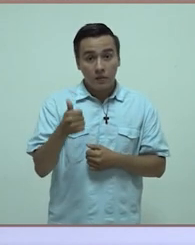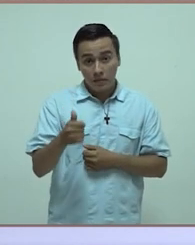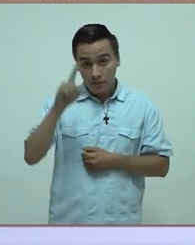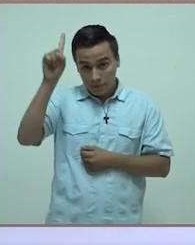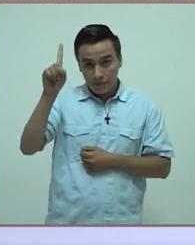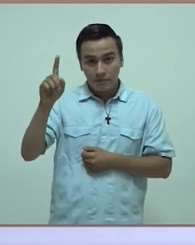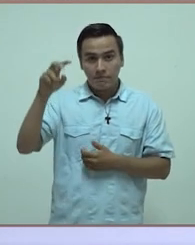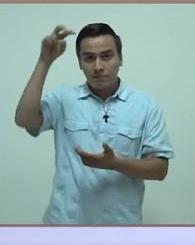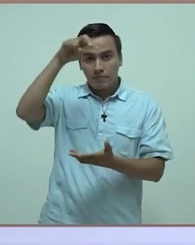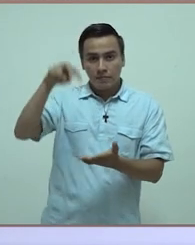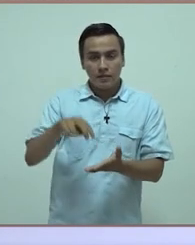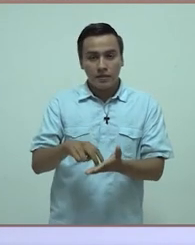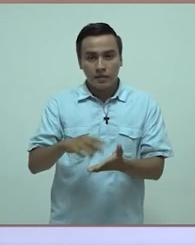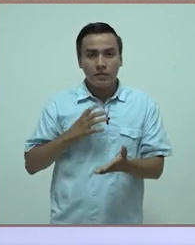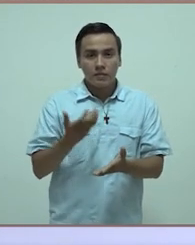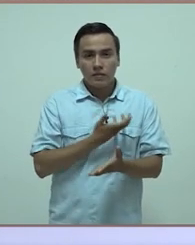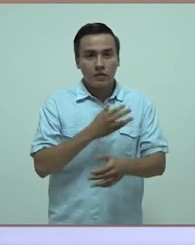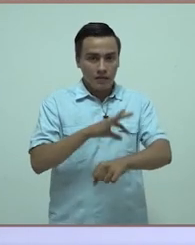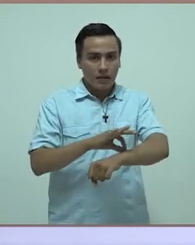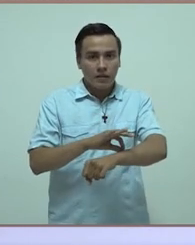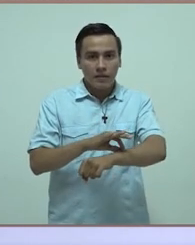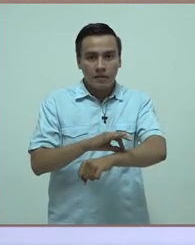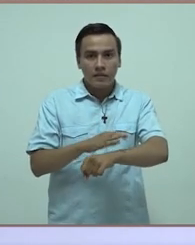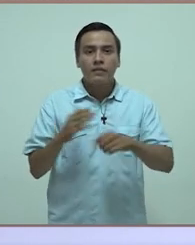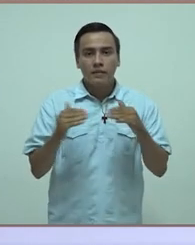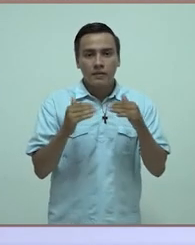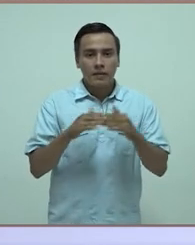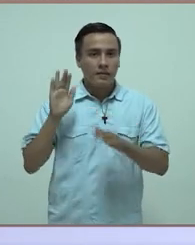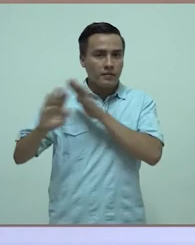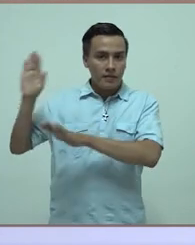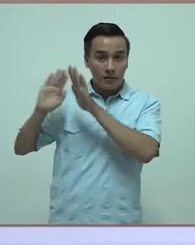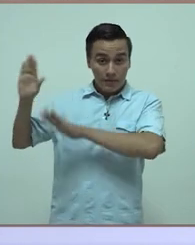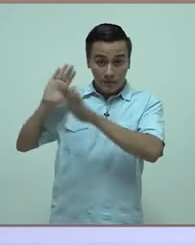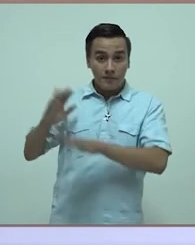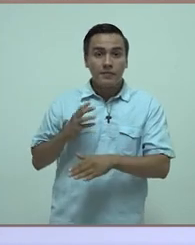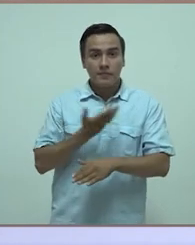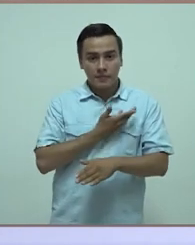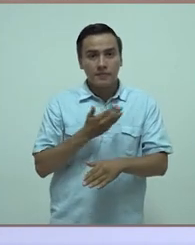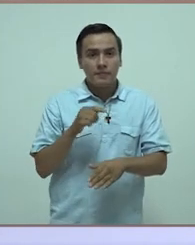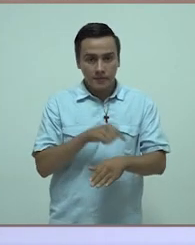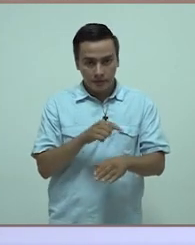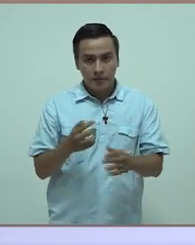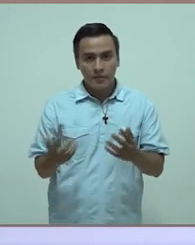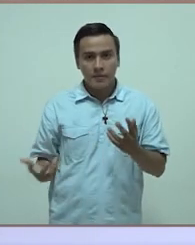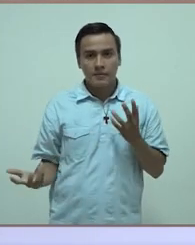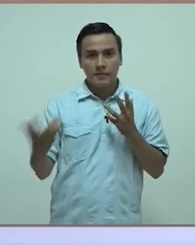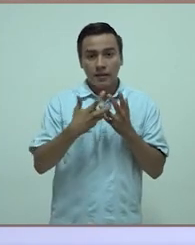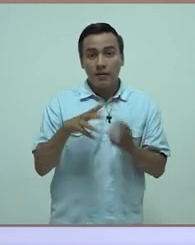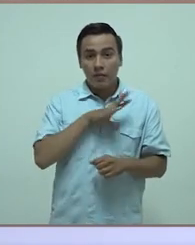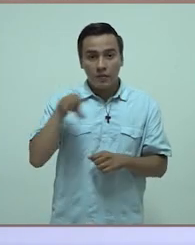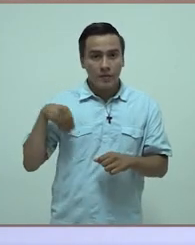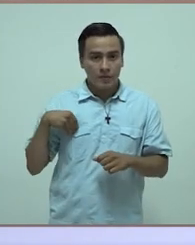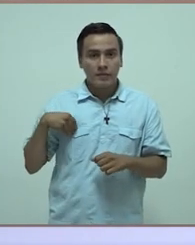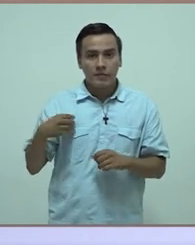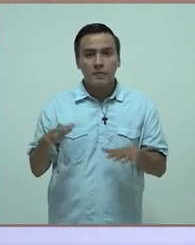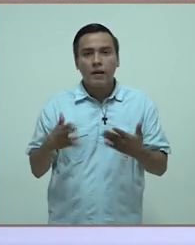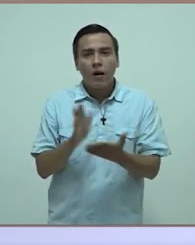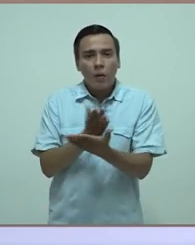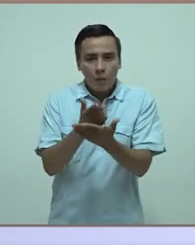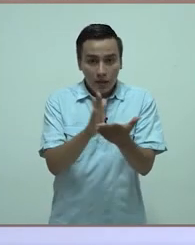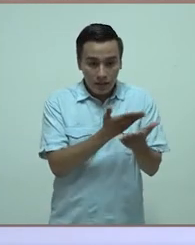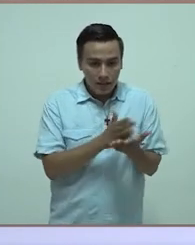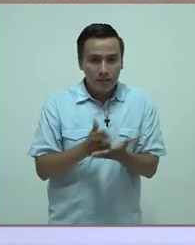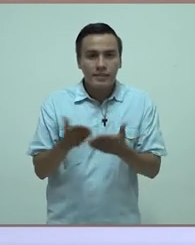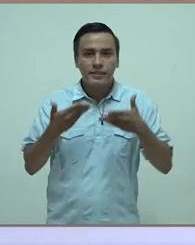Dios que viene no solamente en la carne, que viene a nuestra historia, que viene y llega a nuestras familias